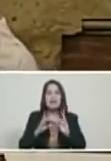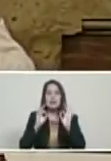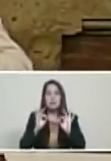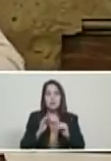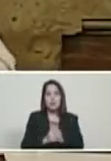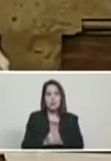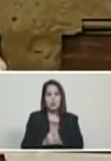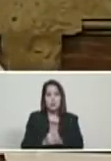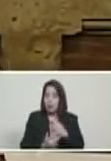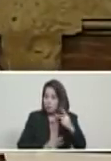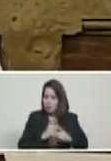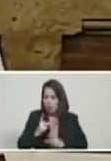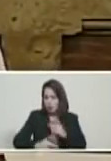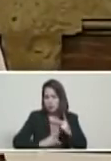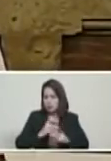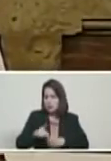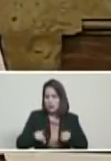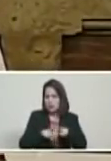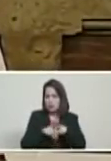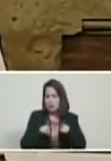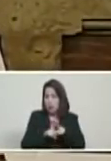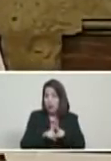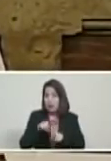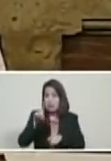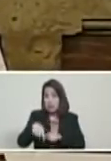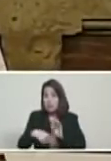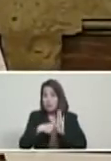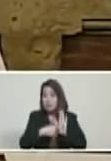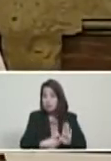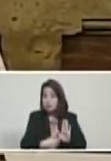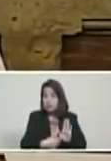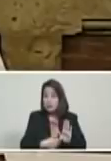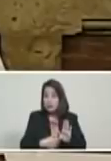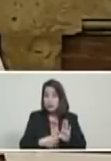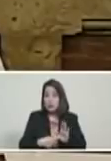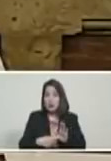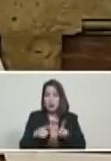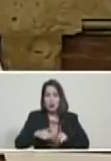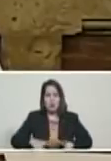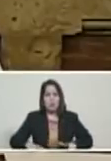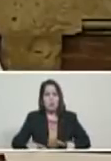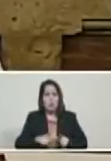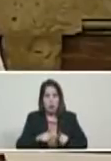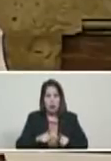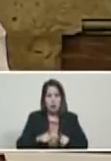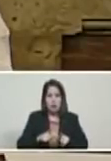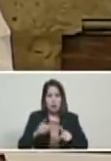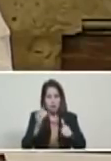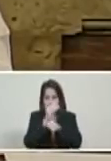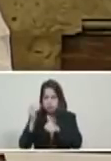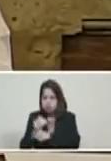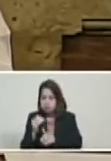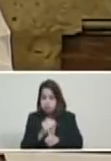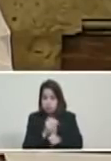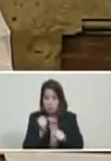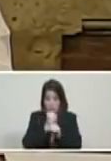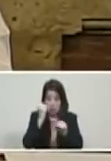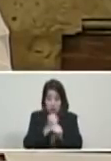Son procesos, ¿eh? Y además está estimado que las áreas intervenidas, y así debe ser,